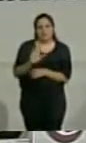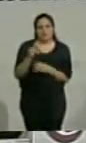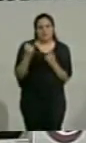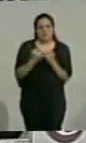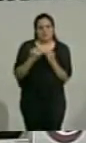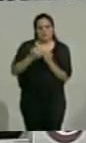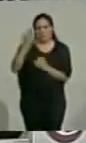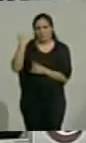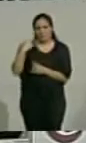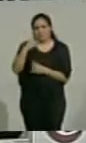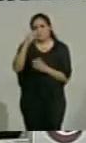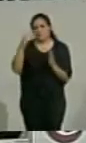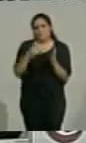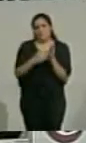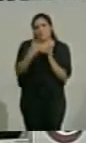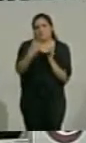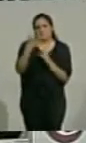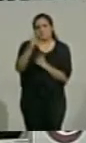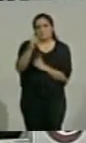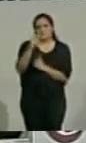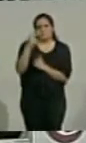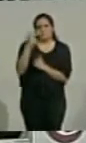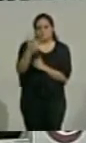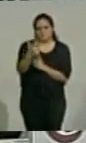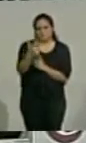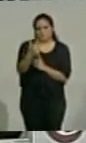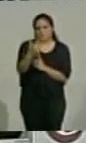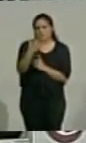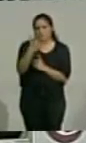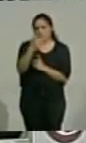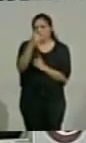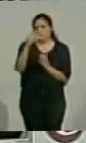en 1988 y en